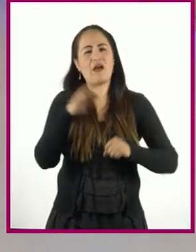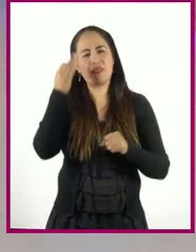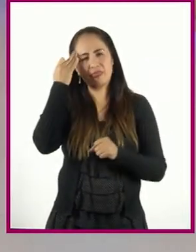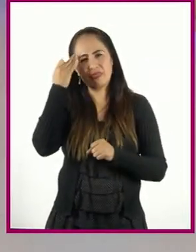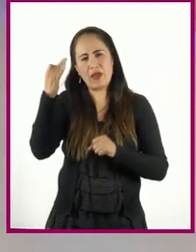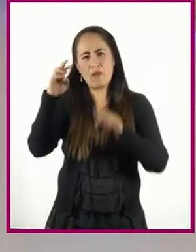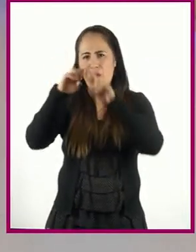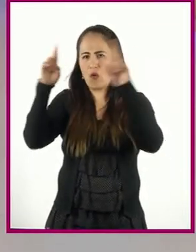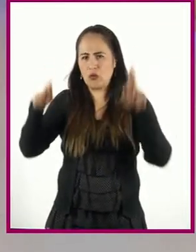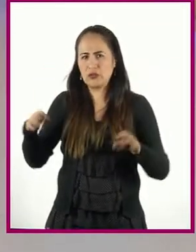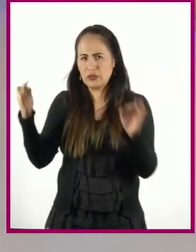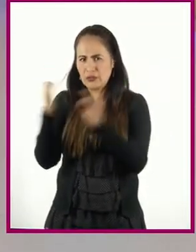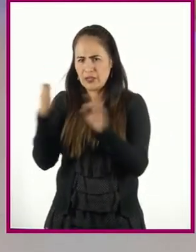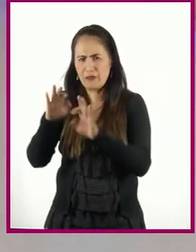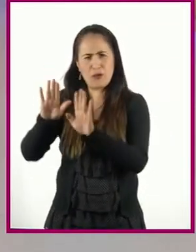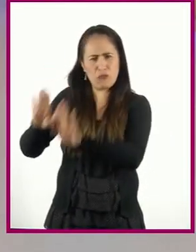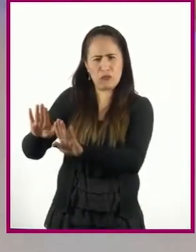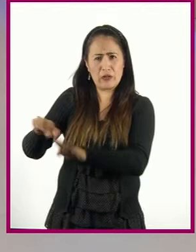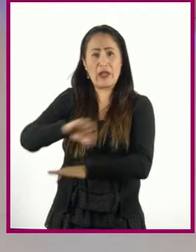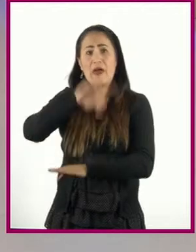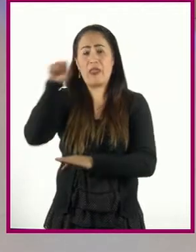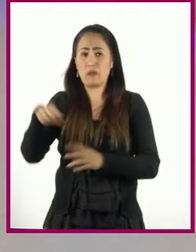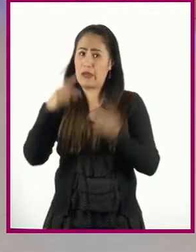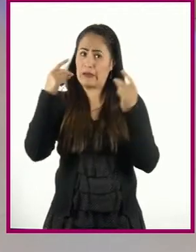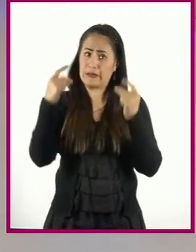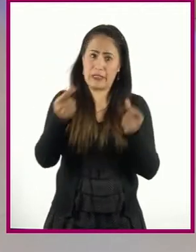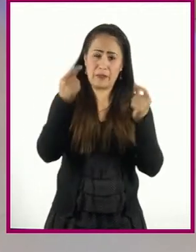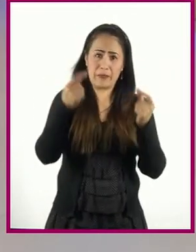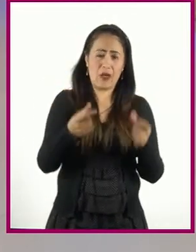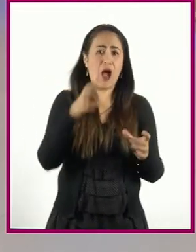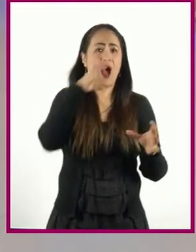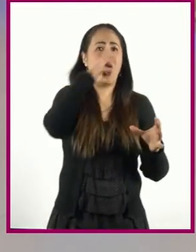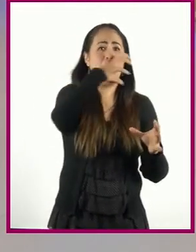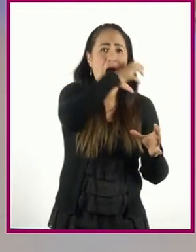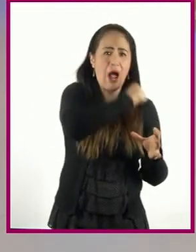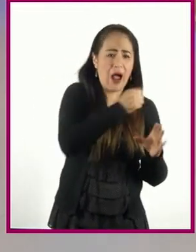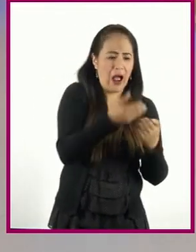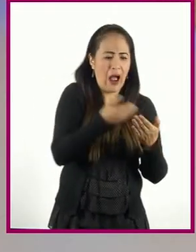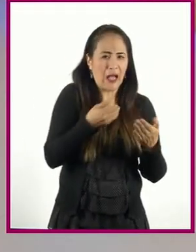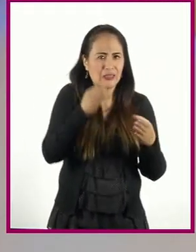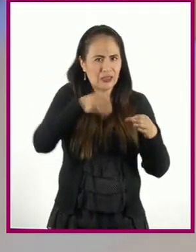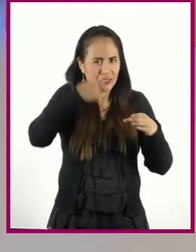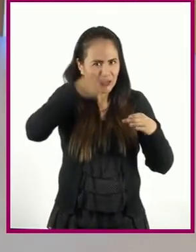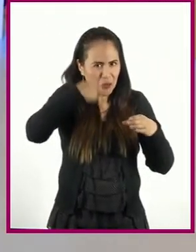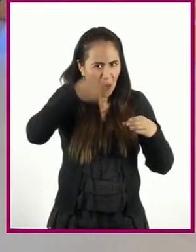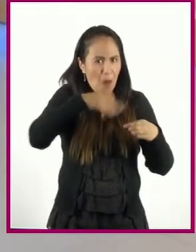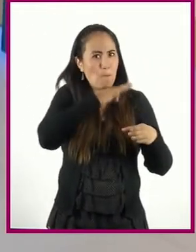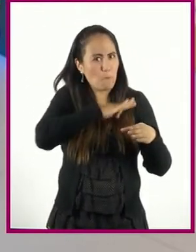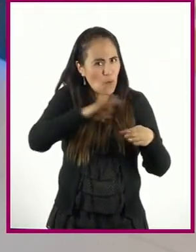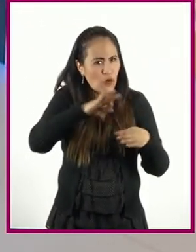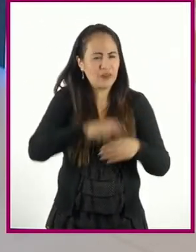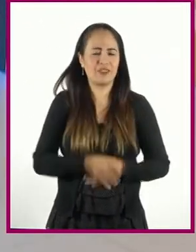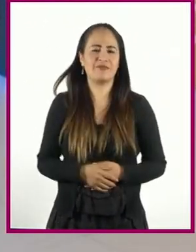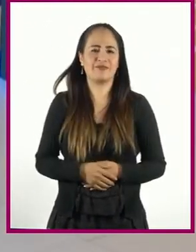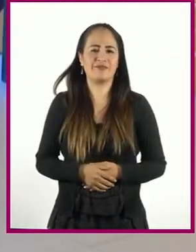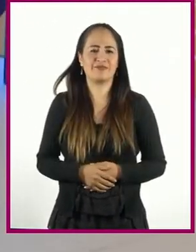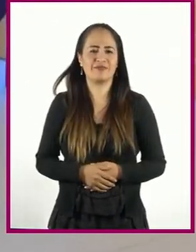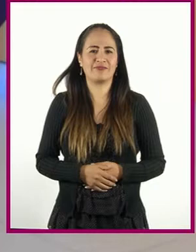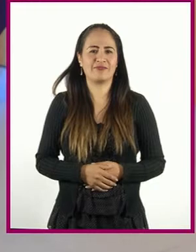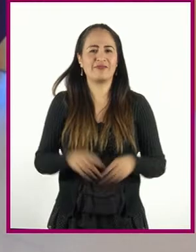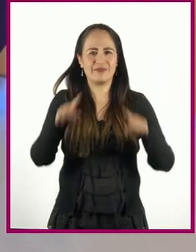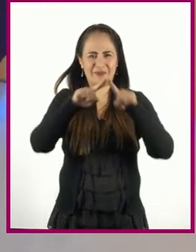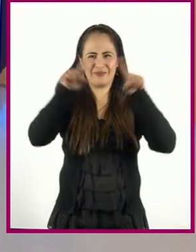y calentarlos rápidamente cuando fueran a ser consumidos. La estructura de todos los hornos